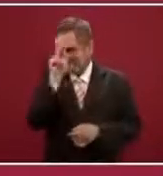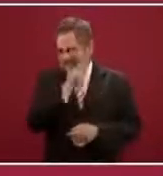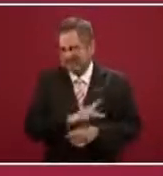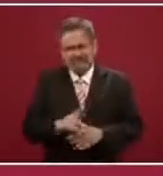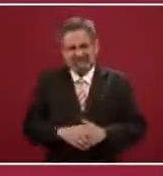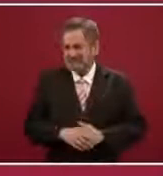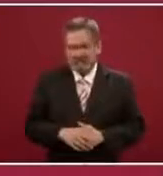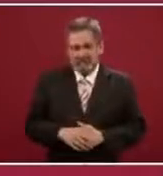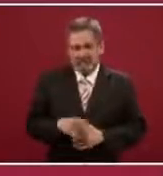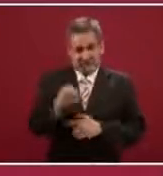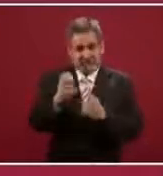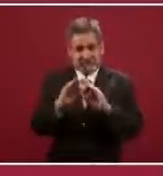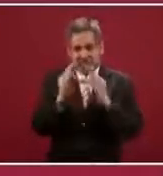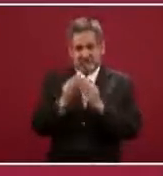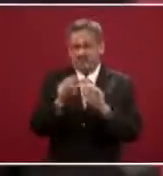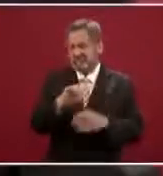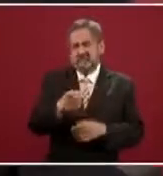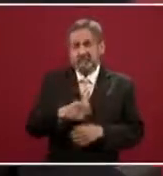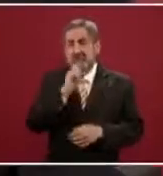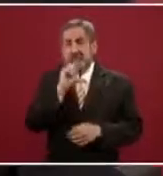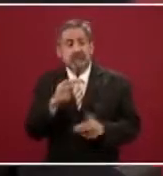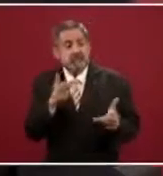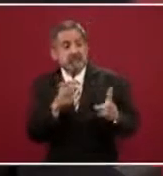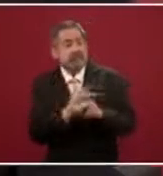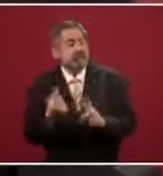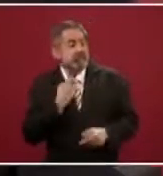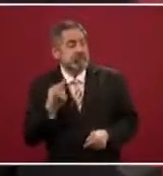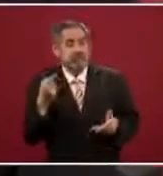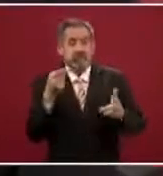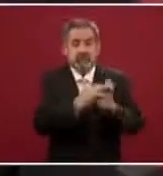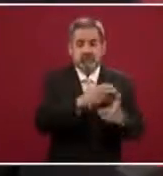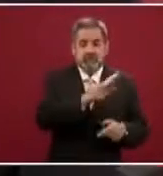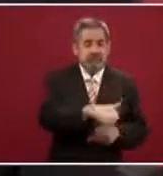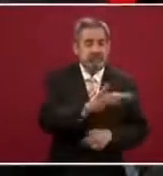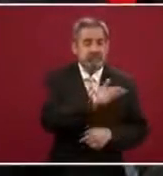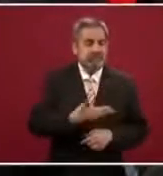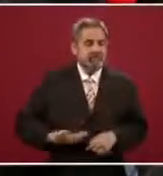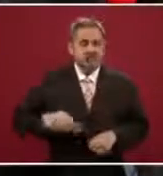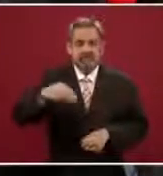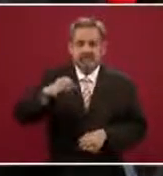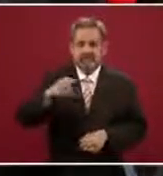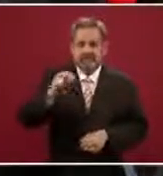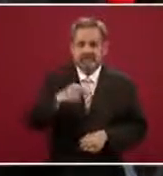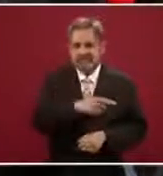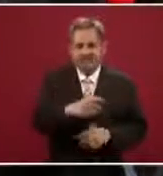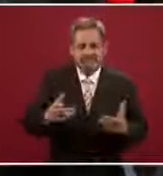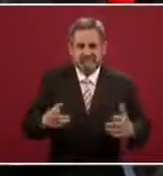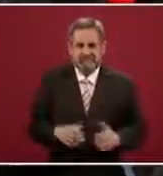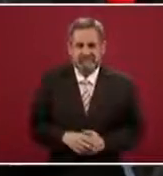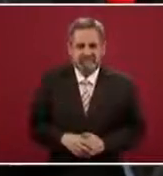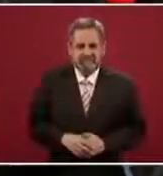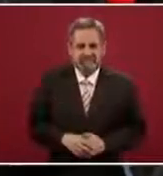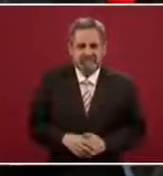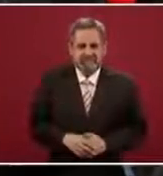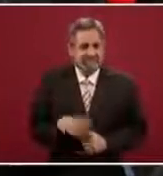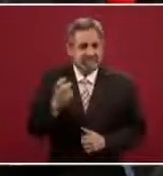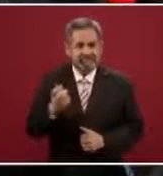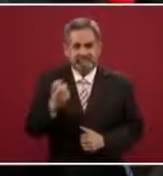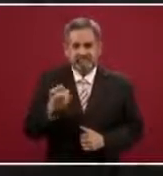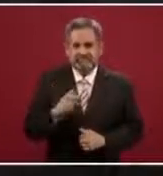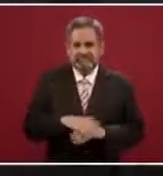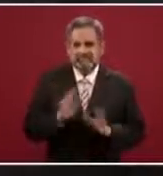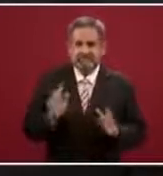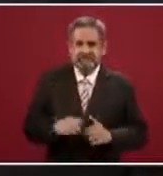y la manera también como asesinan al presidente madero es lo